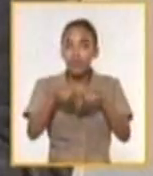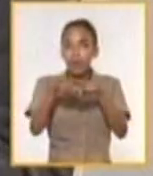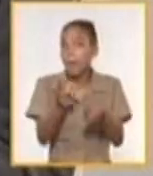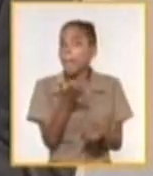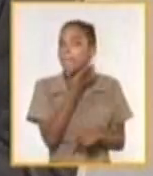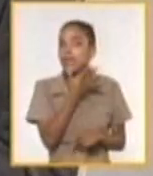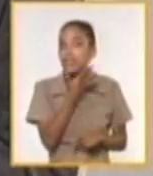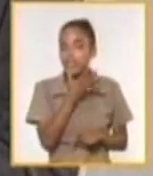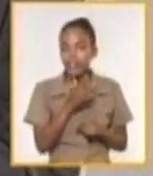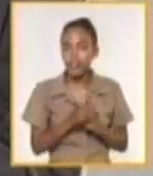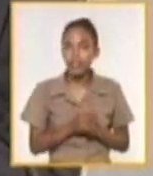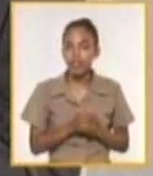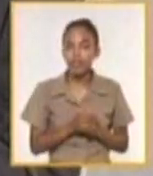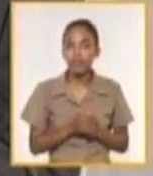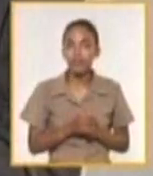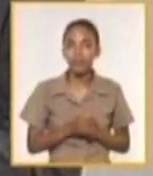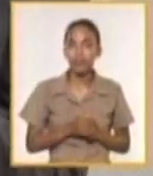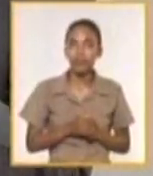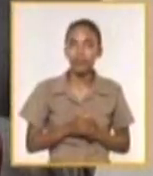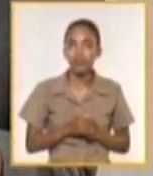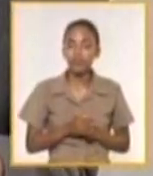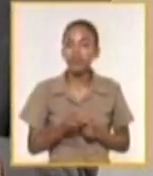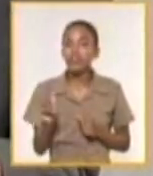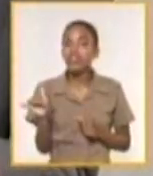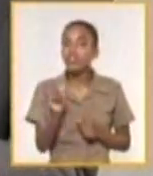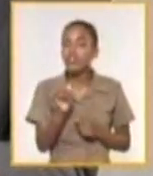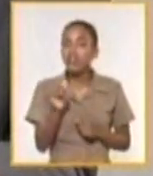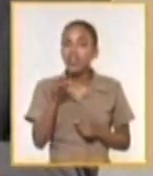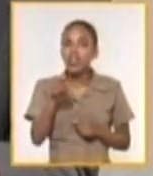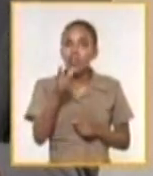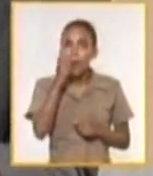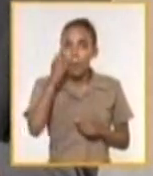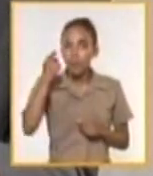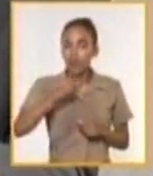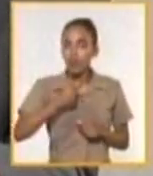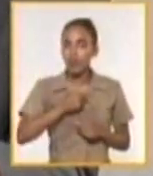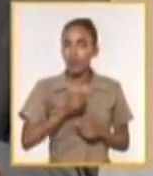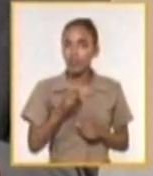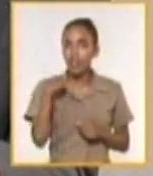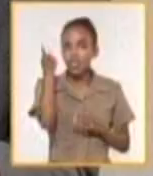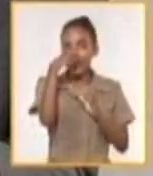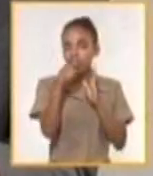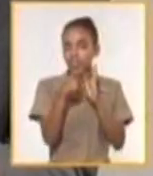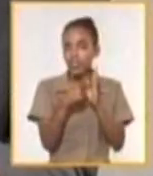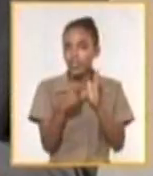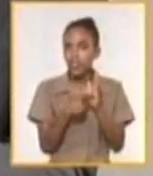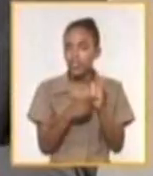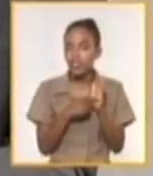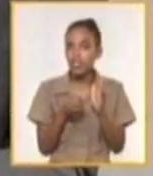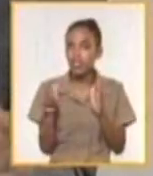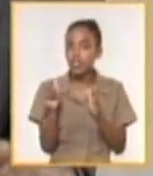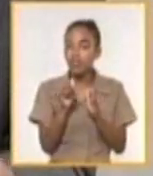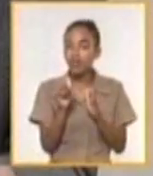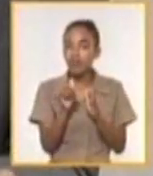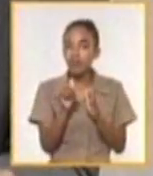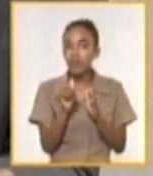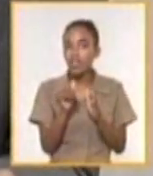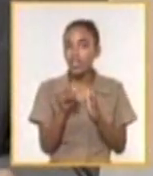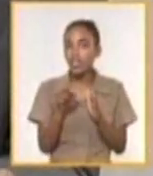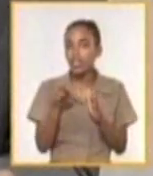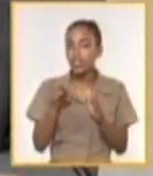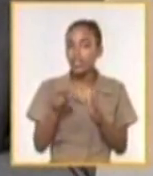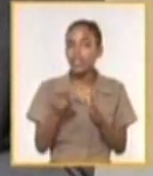práctica inmediata, ¿no? Y era un hombre que también realmente unía. Es decir, era un hombre de